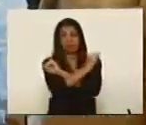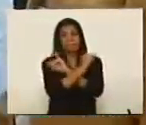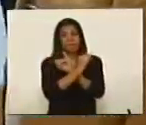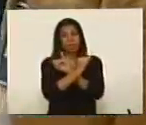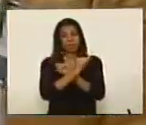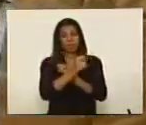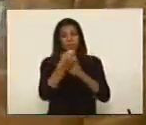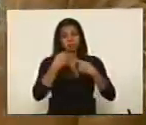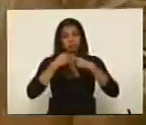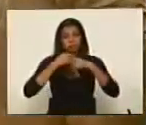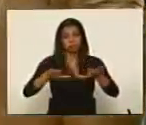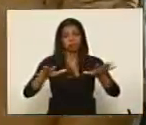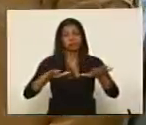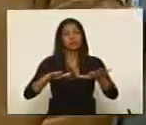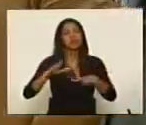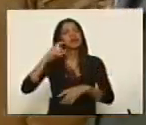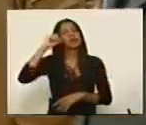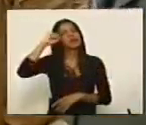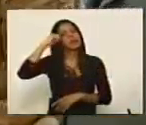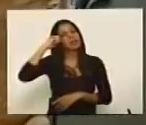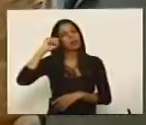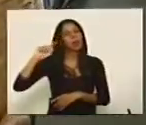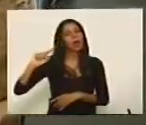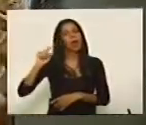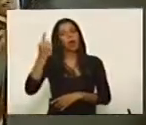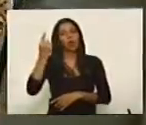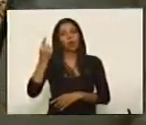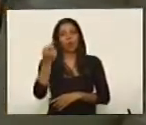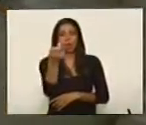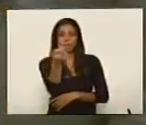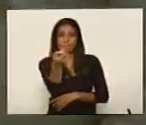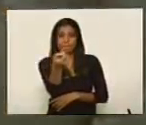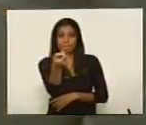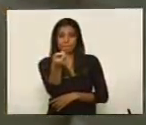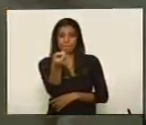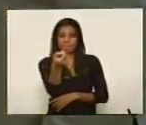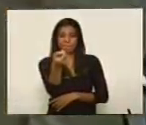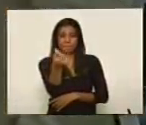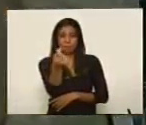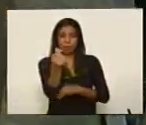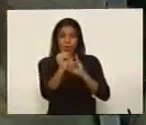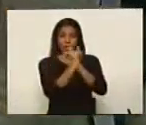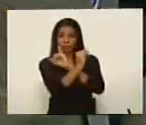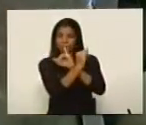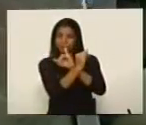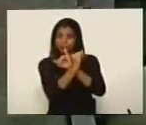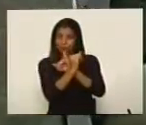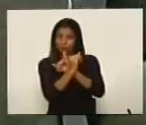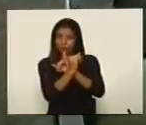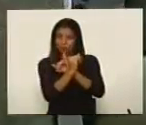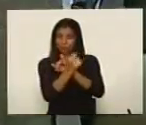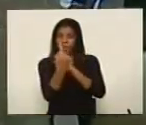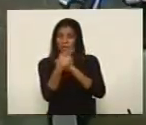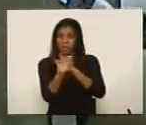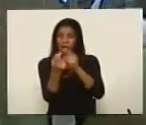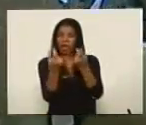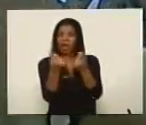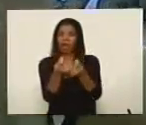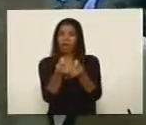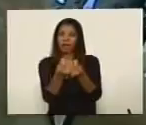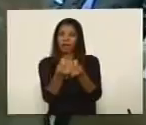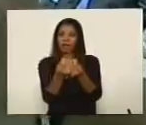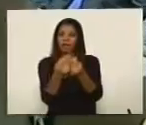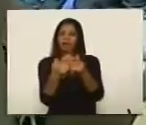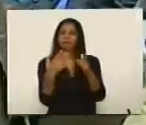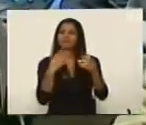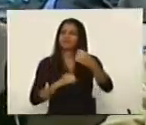Petro. Recordamos que esta es la única criptomoneda que tiene sustento físico en petróleo.